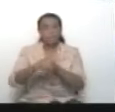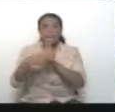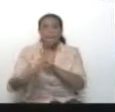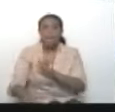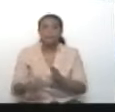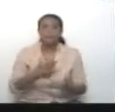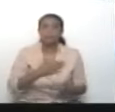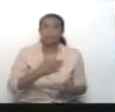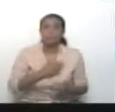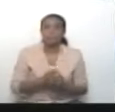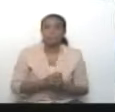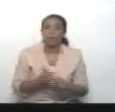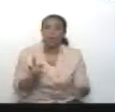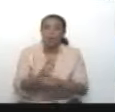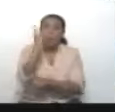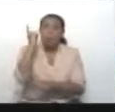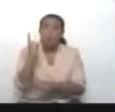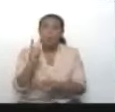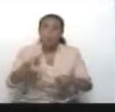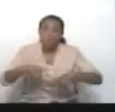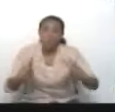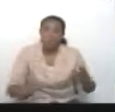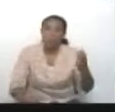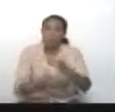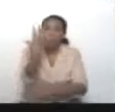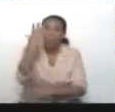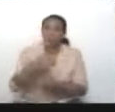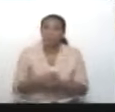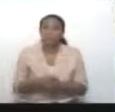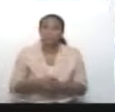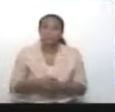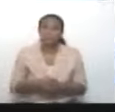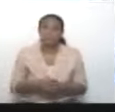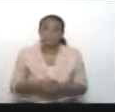Alemania contra el nuevo nazismo, que no es otro que el sionismo. Sencillo.